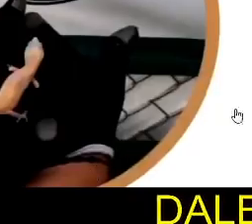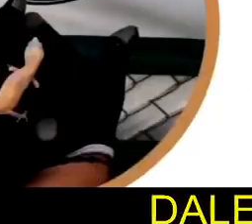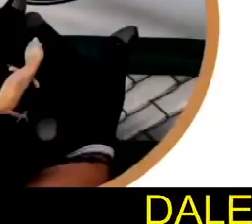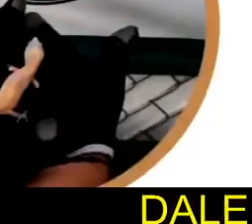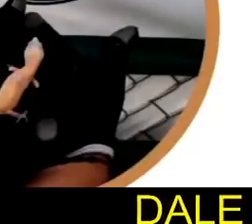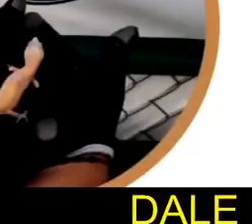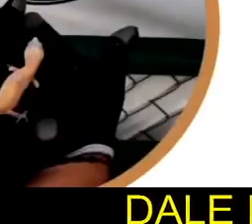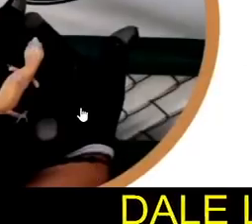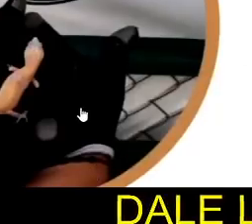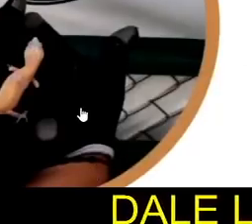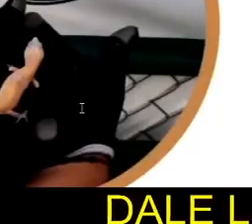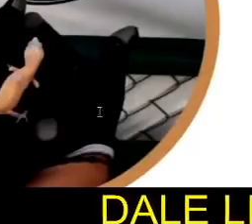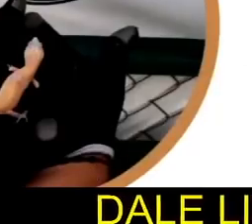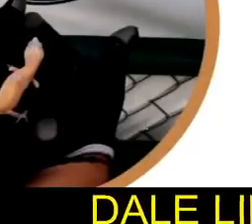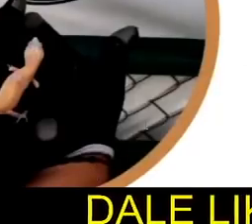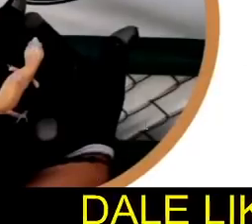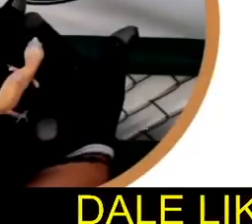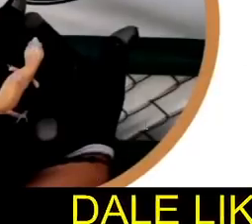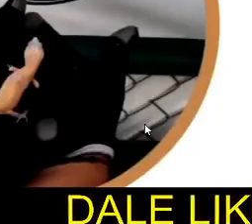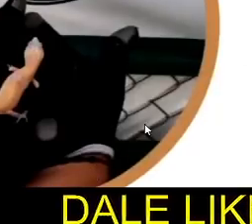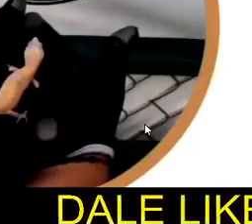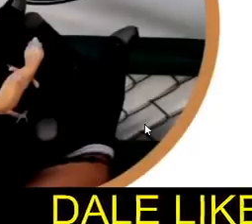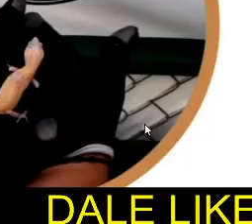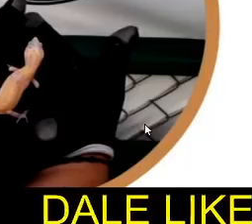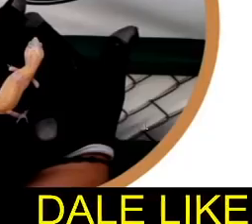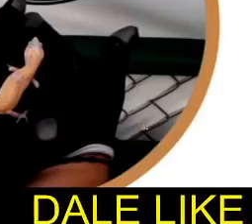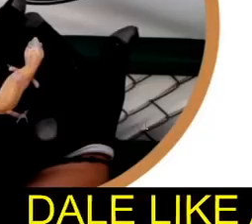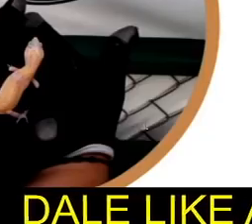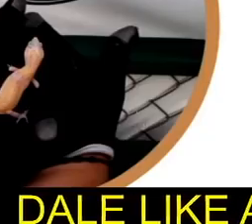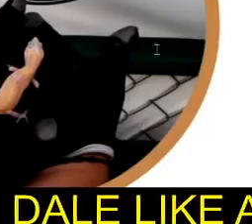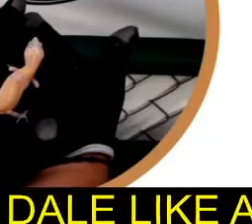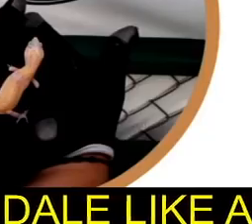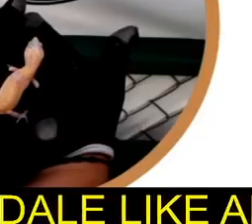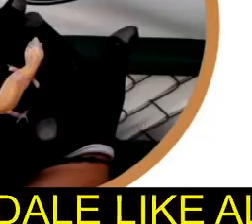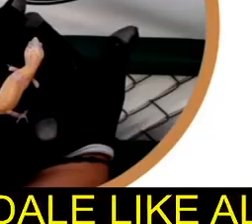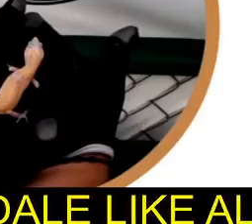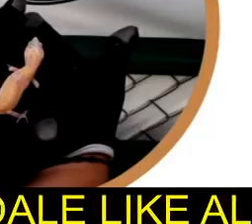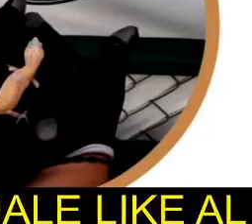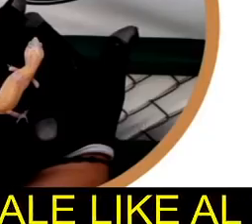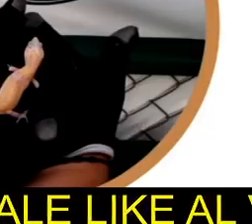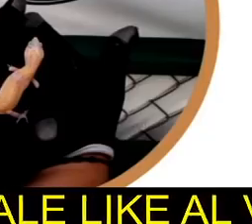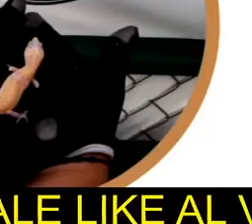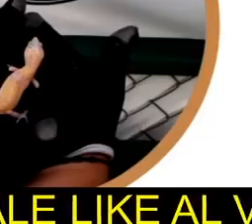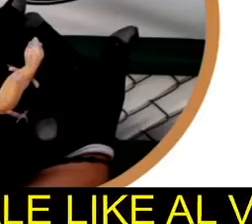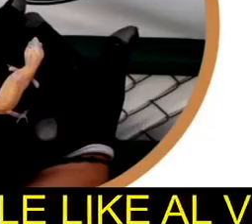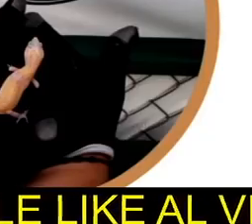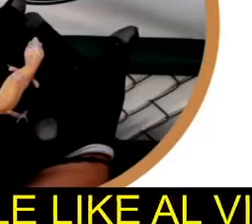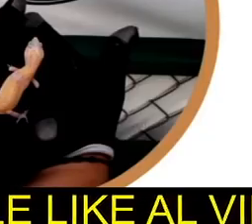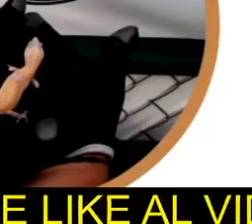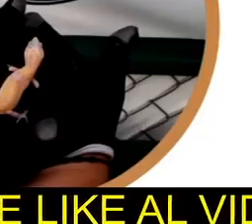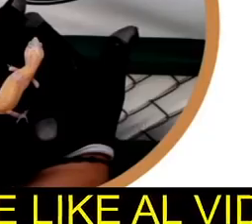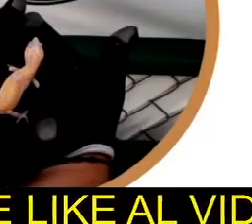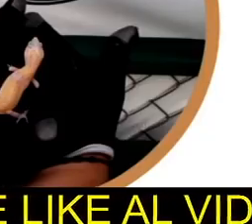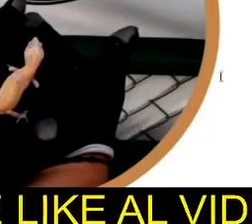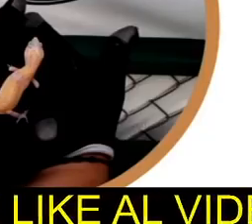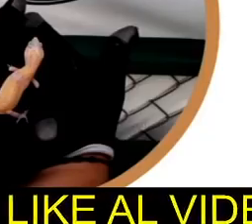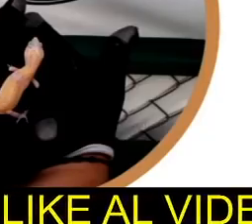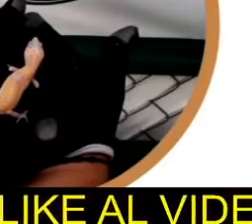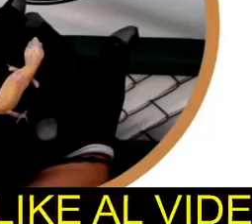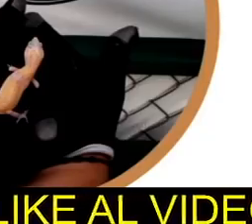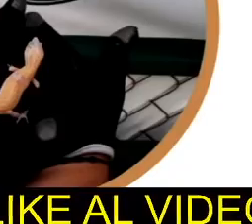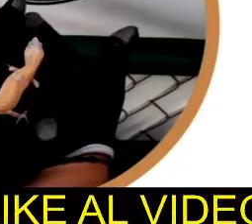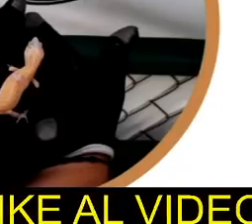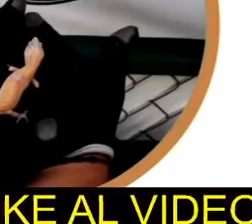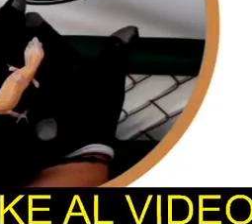novecientos setenta y seis accidentes se levantaron poco 123 mil 873